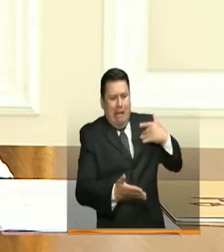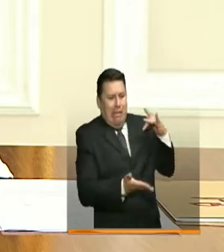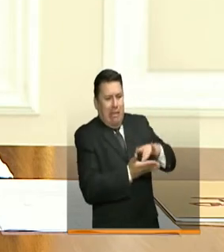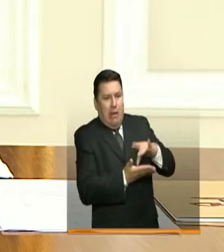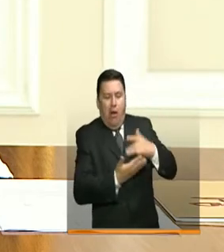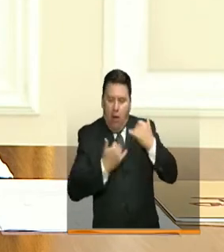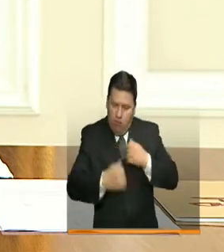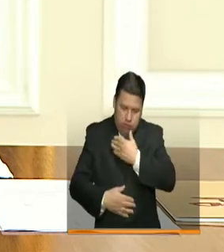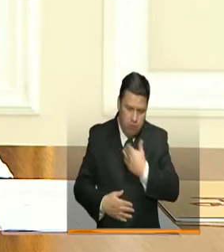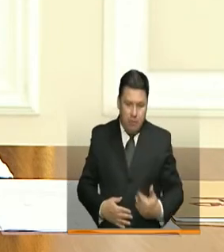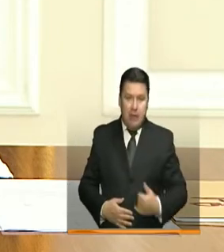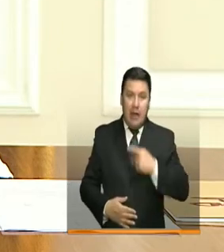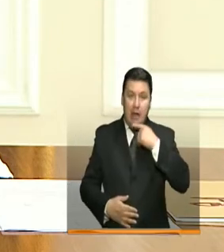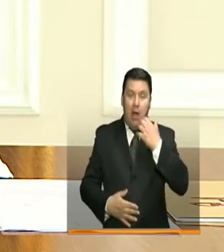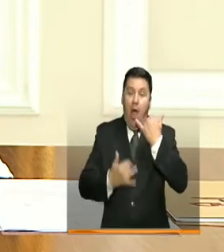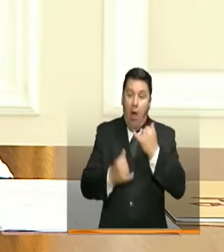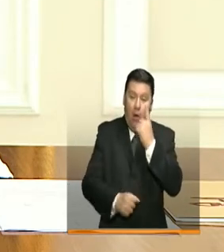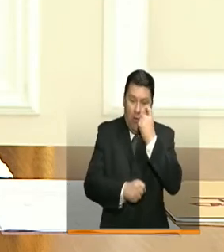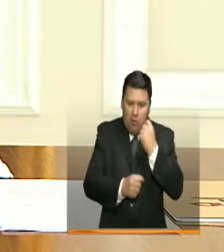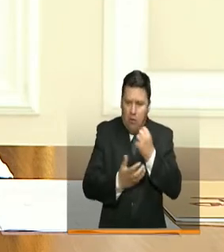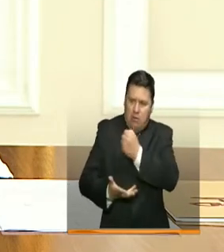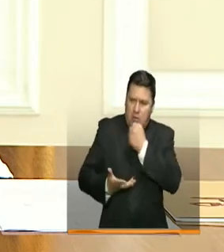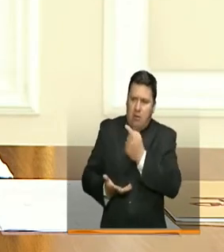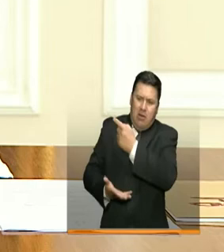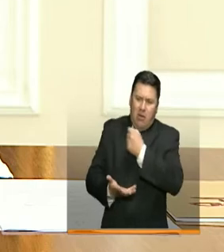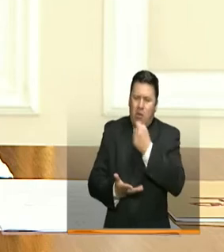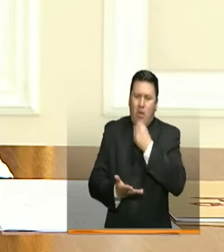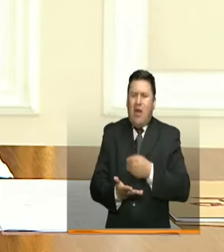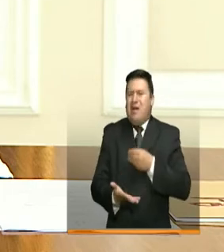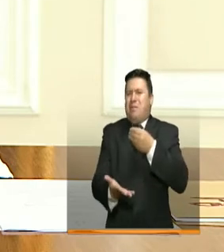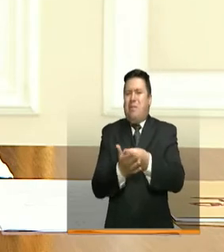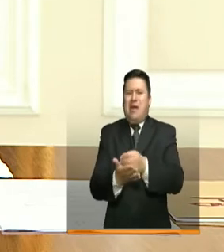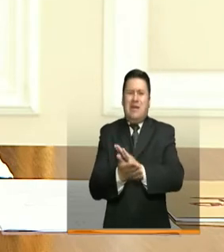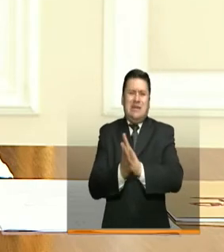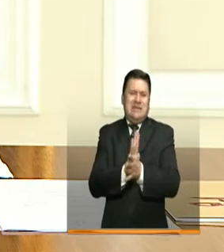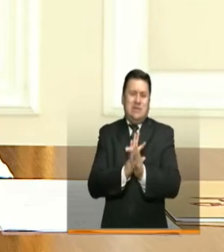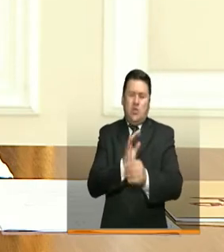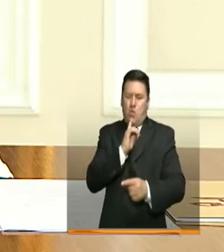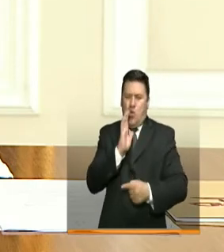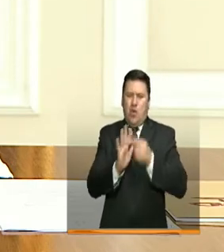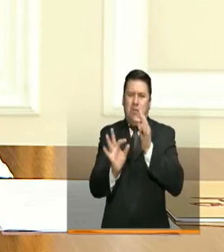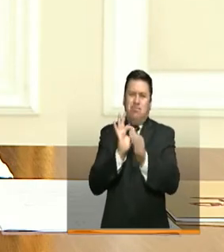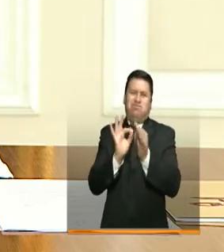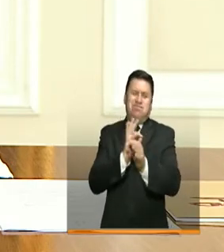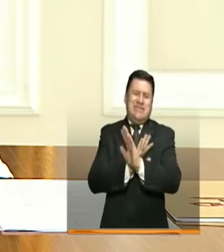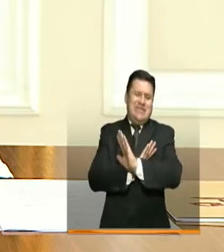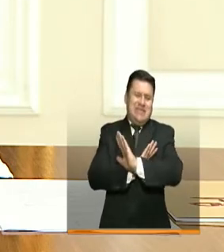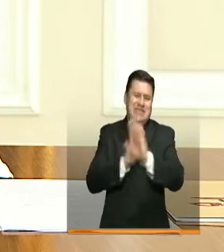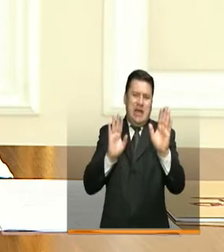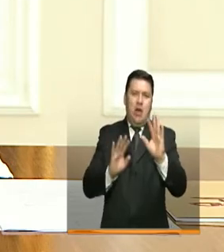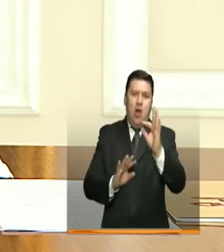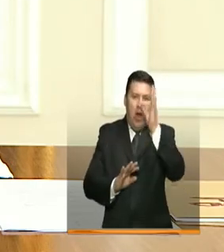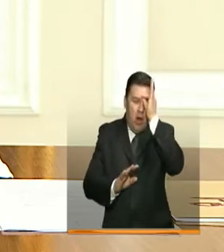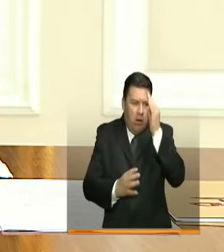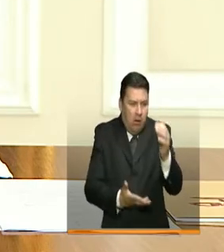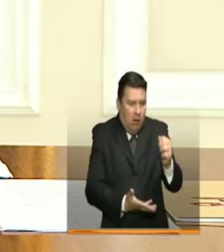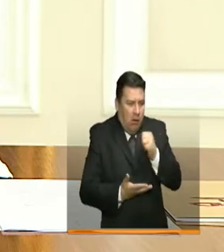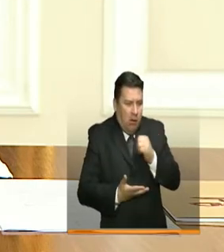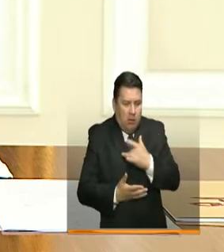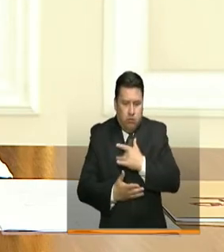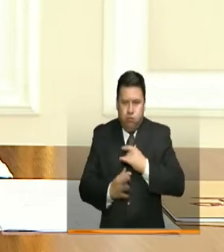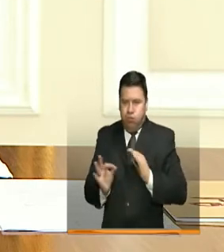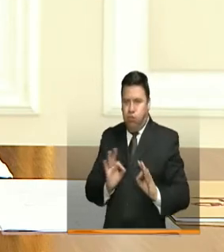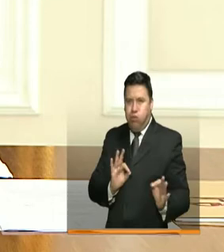actualización con los recursos de este año y del año pasado, de tal manera que tengamos la mejor irrigación de liquidez para que la red hospitalaria y la red de